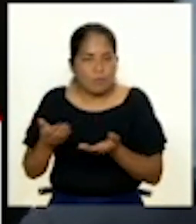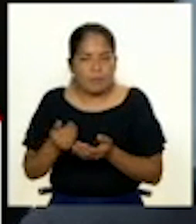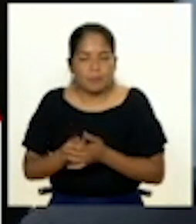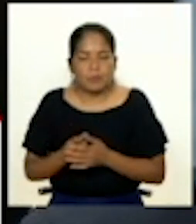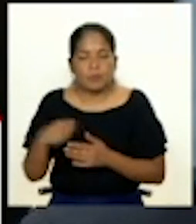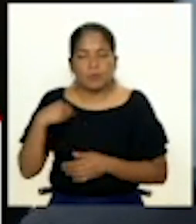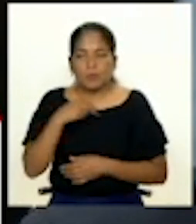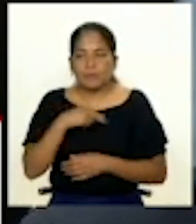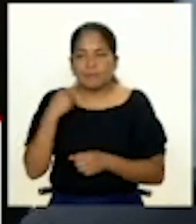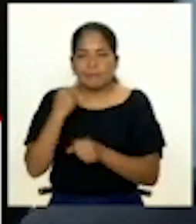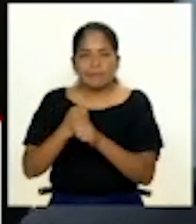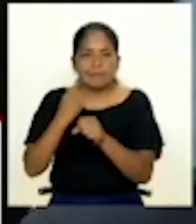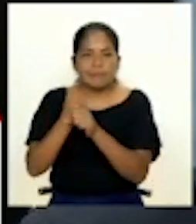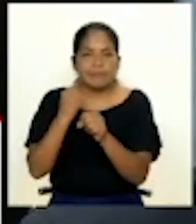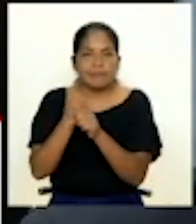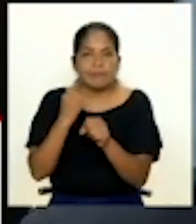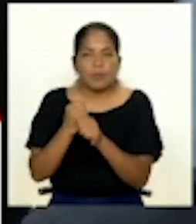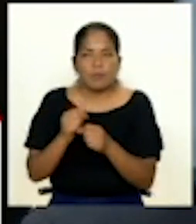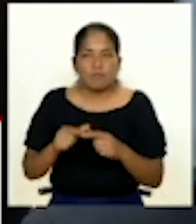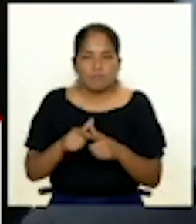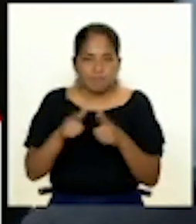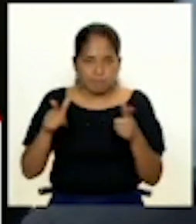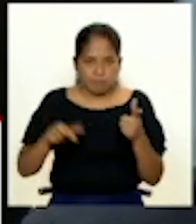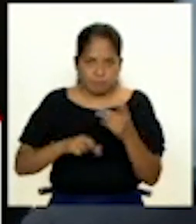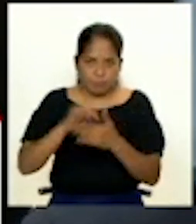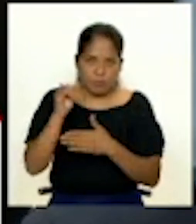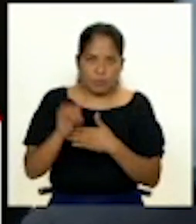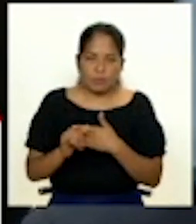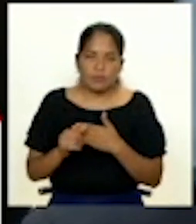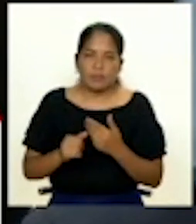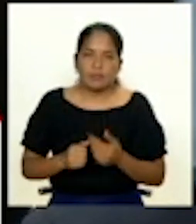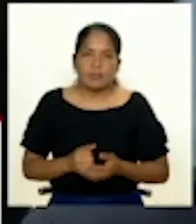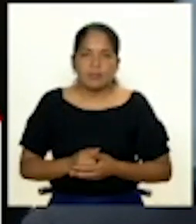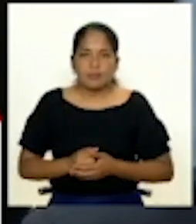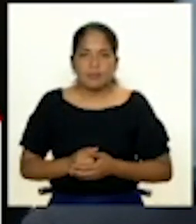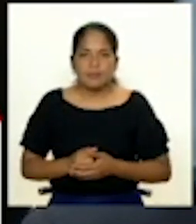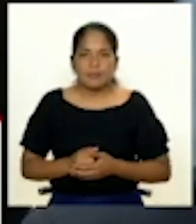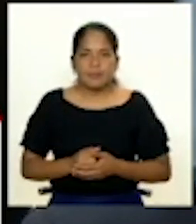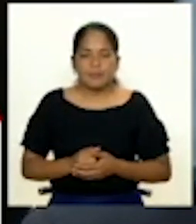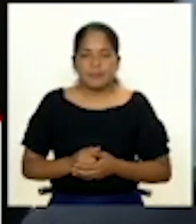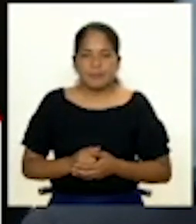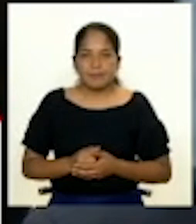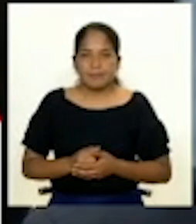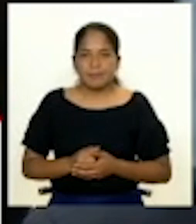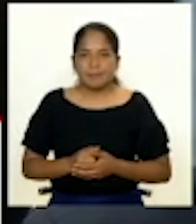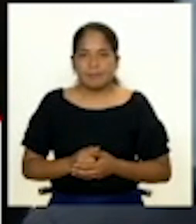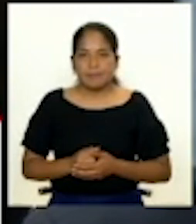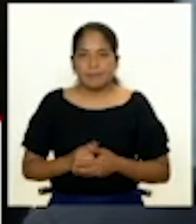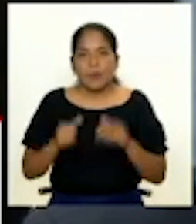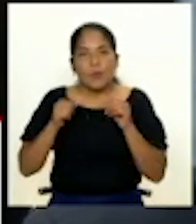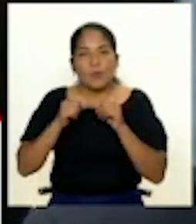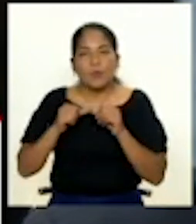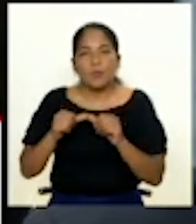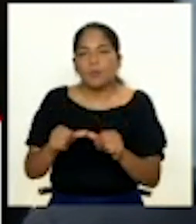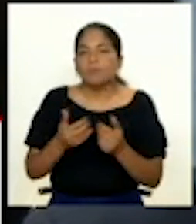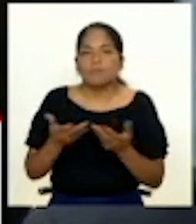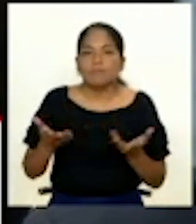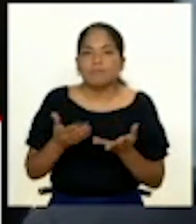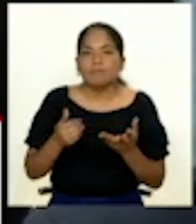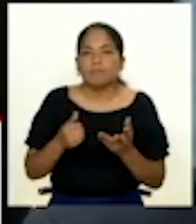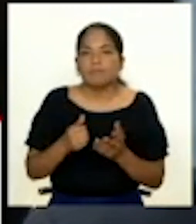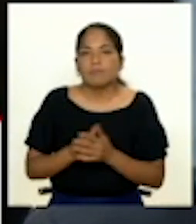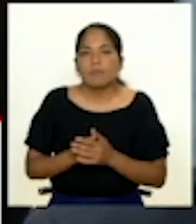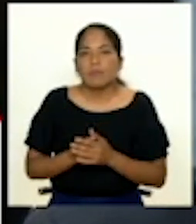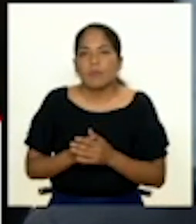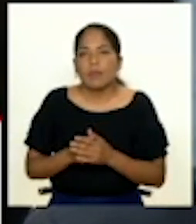estamos trabajando en un gran proyecto de lo que sería continuar lo que es el proyecto del gasoducto